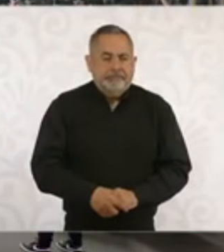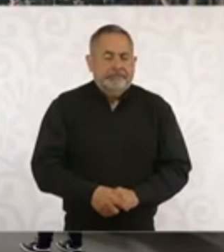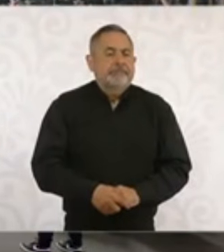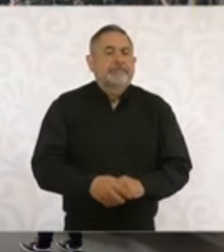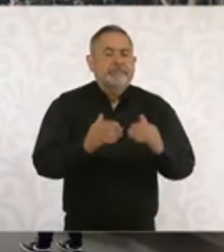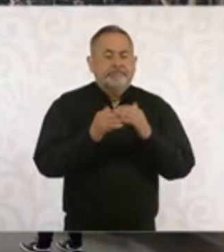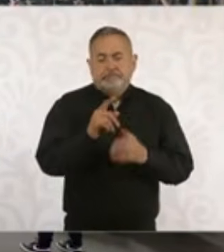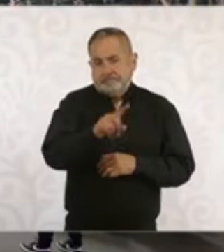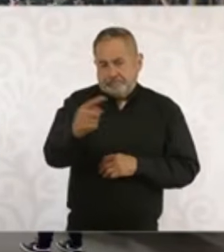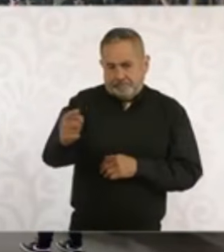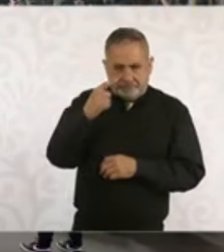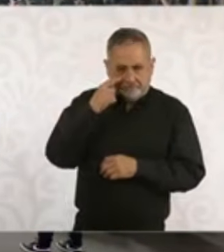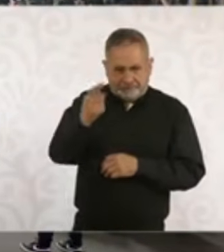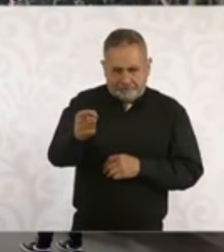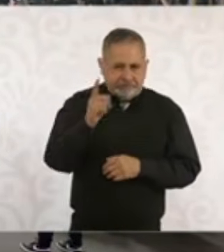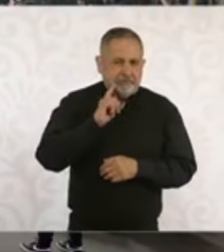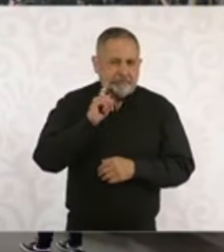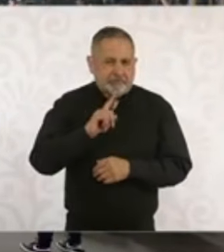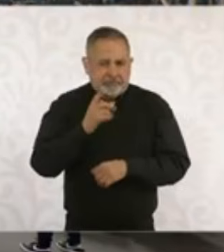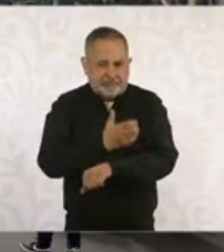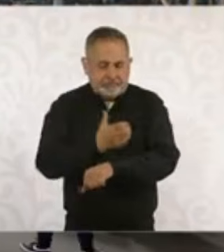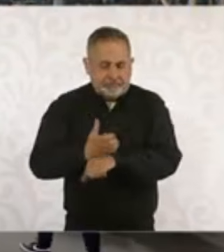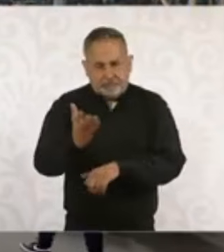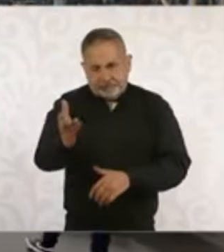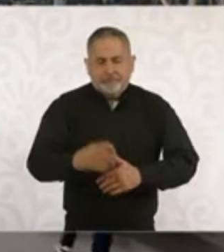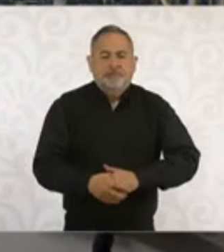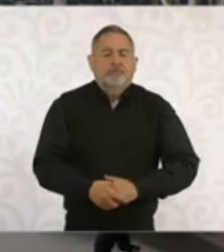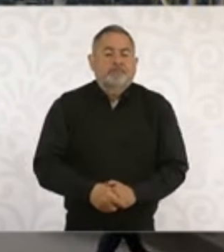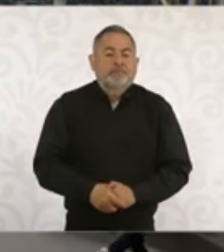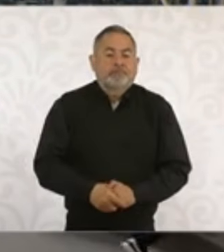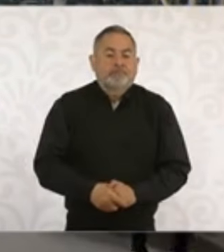Vamos de este lado, ¿verdad? A ver la compañera.